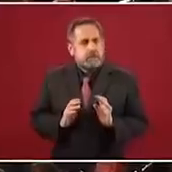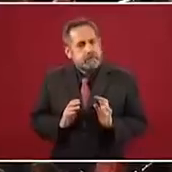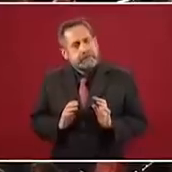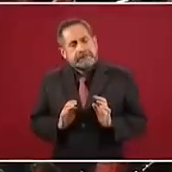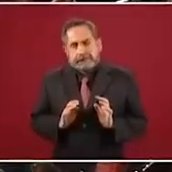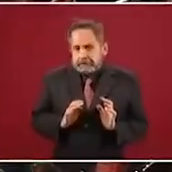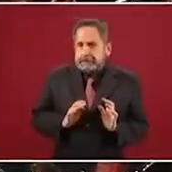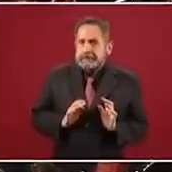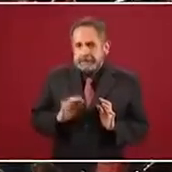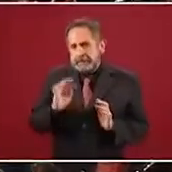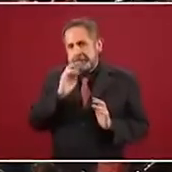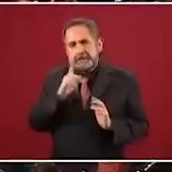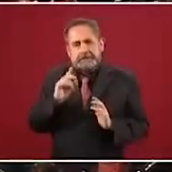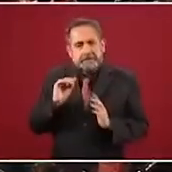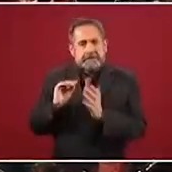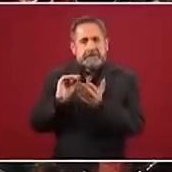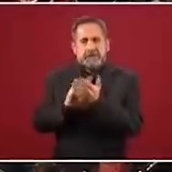mal